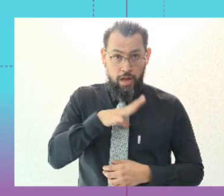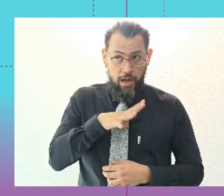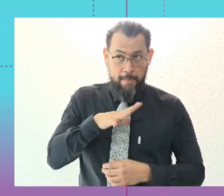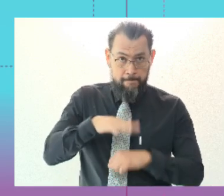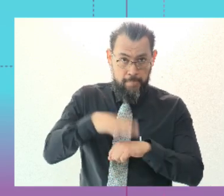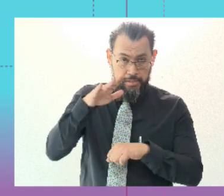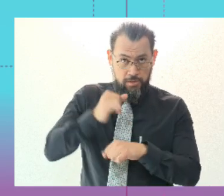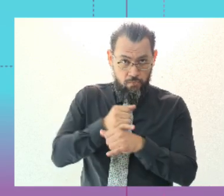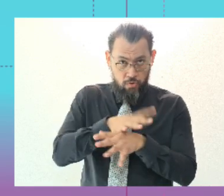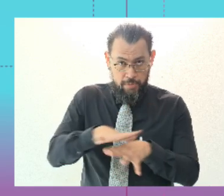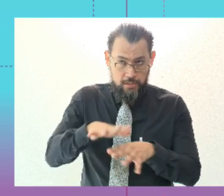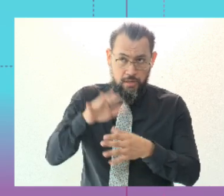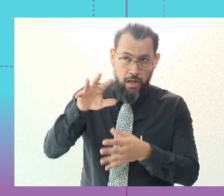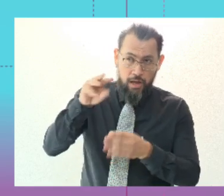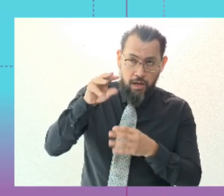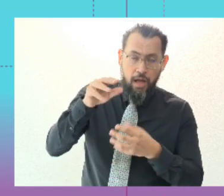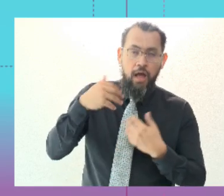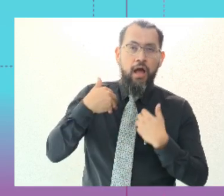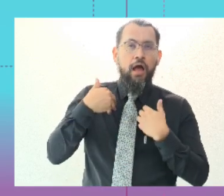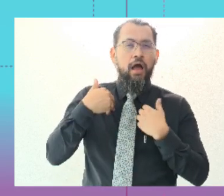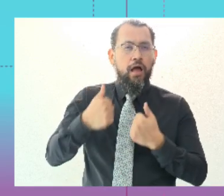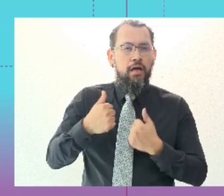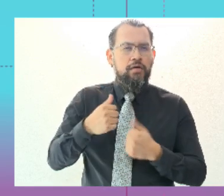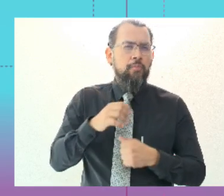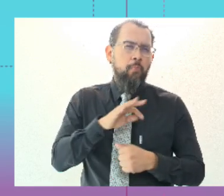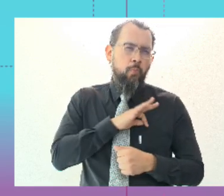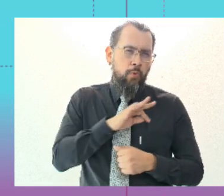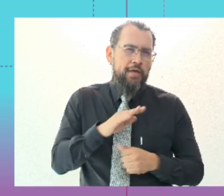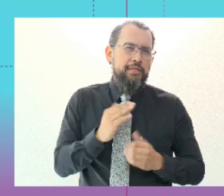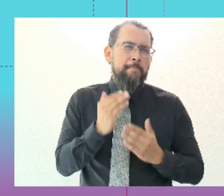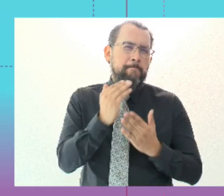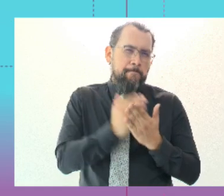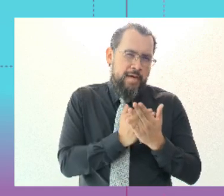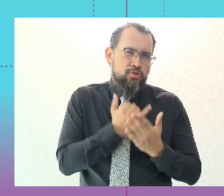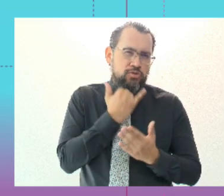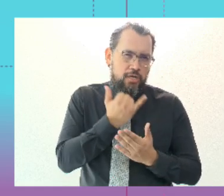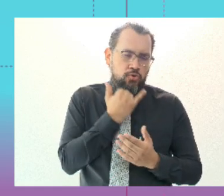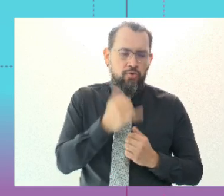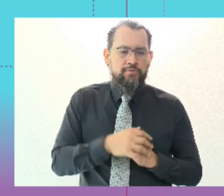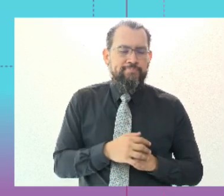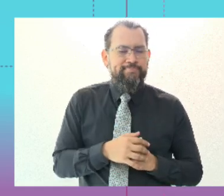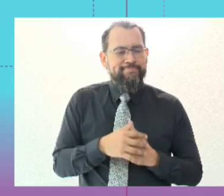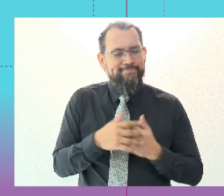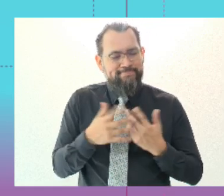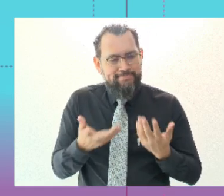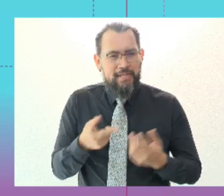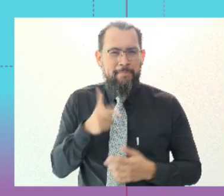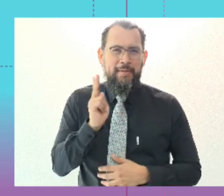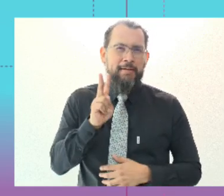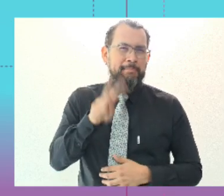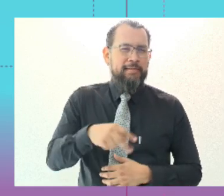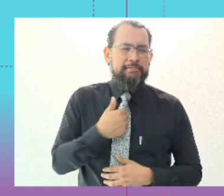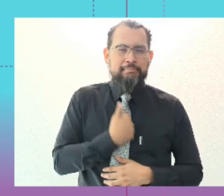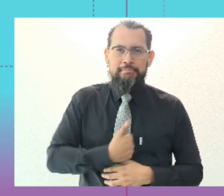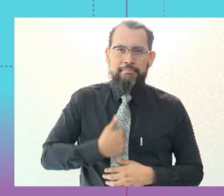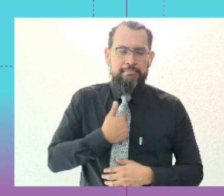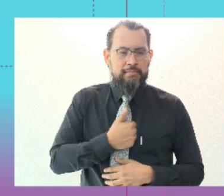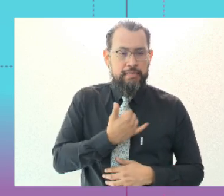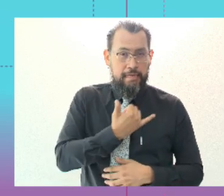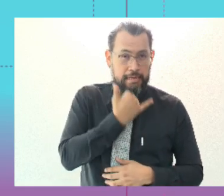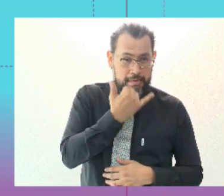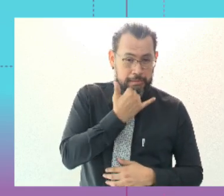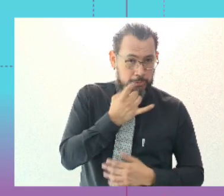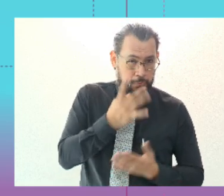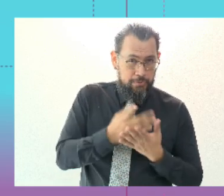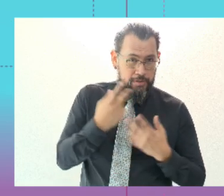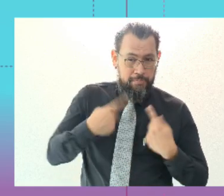pues acotamos la posibilidad de cometer errores. Pero lamentablemente estos errores, pues no solamente son para la ciudadanía,